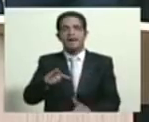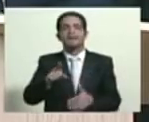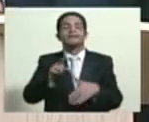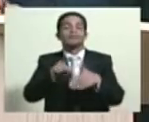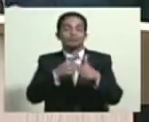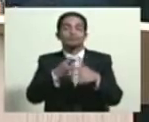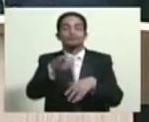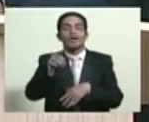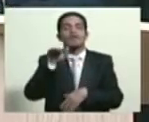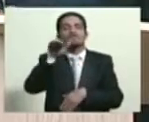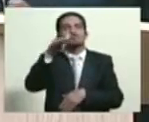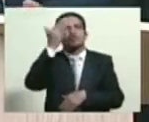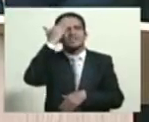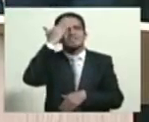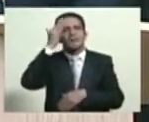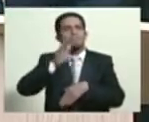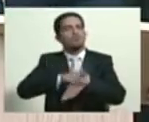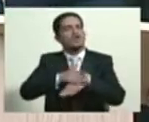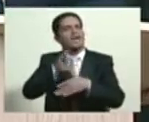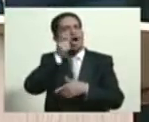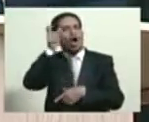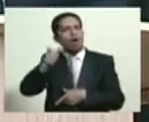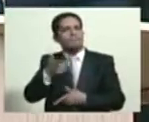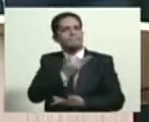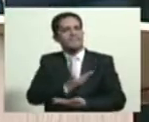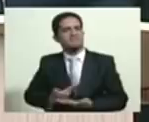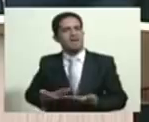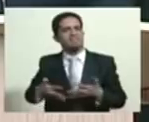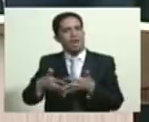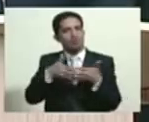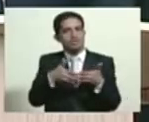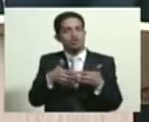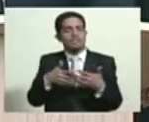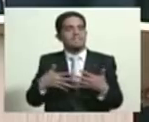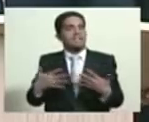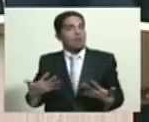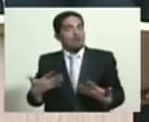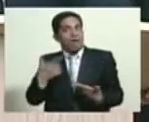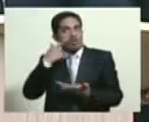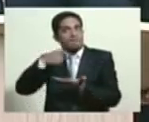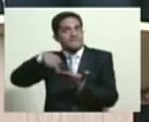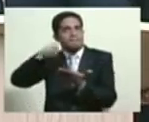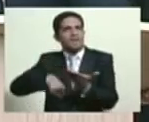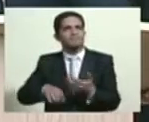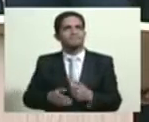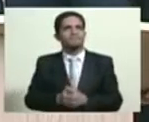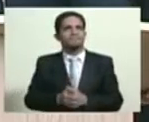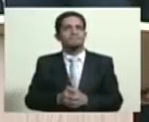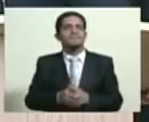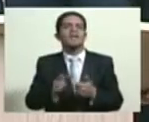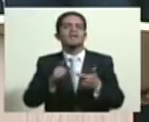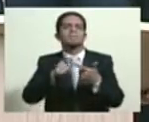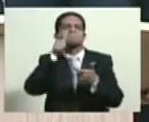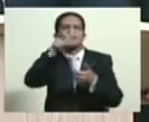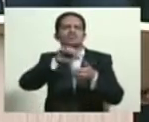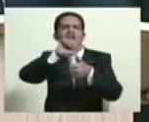Trump está apurado firmando esa orden ejecutiva. ¿Y los lacayos?